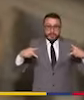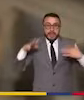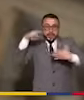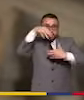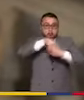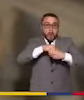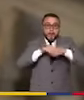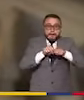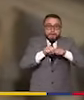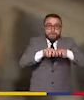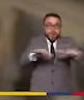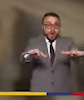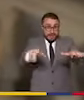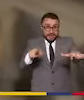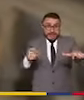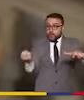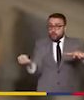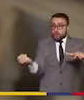interceptar con el número